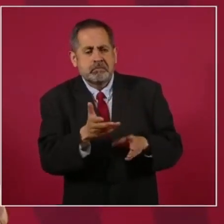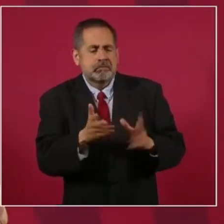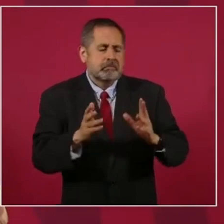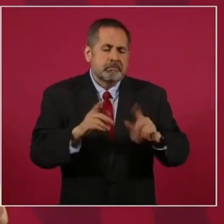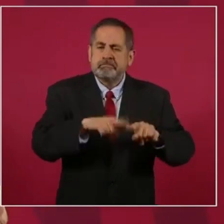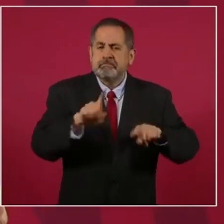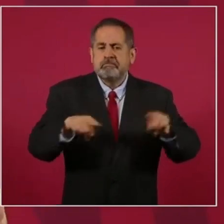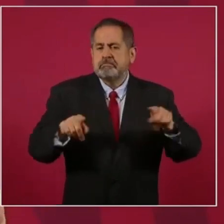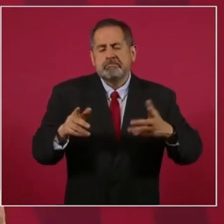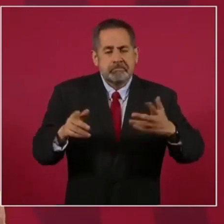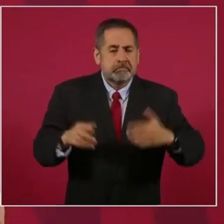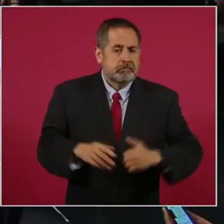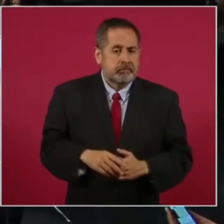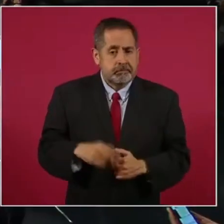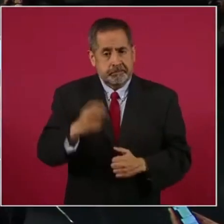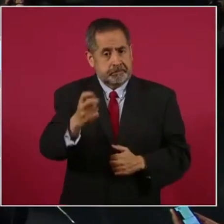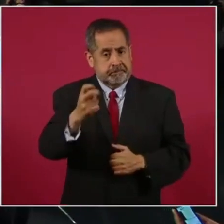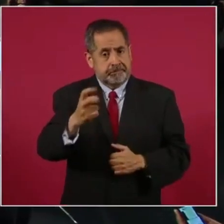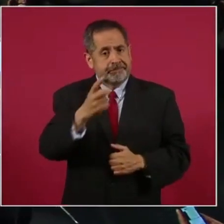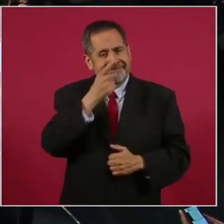Por eso se habla de que